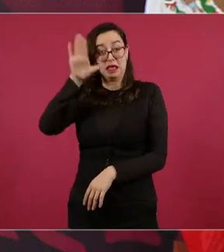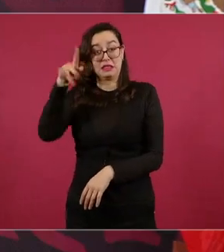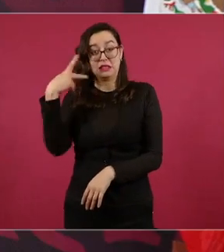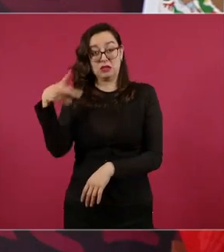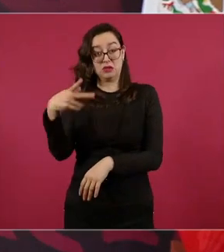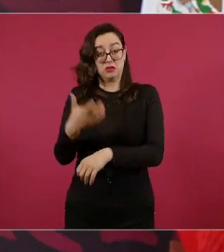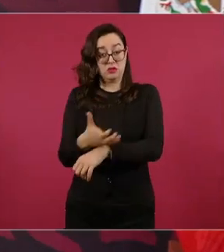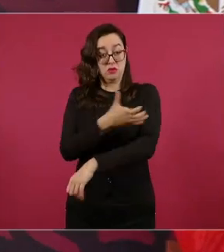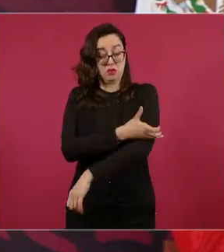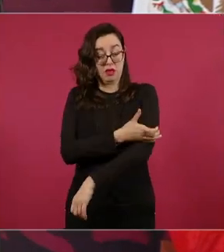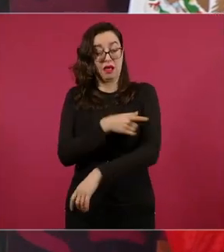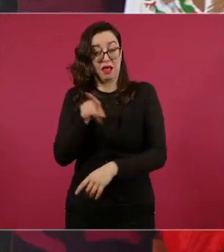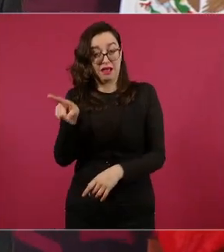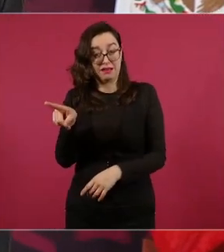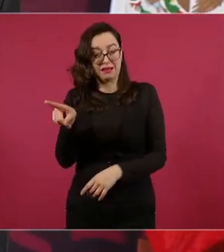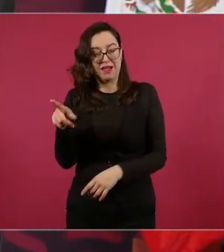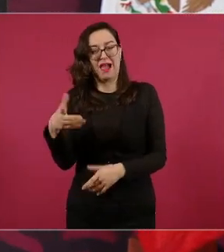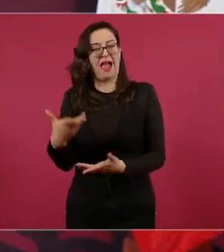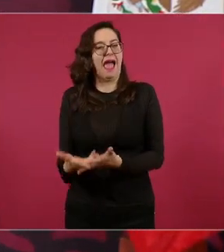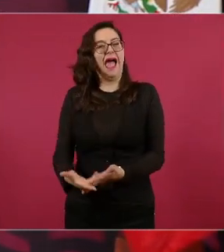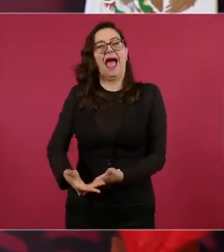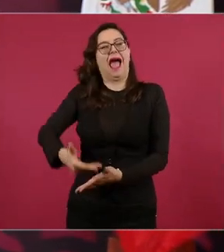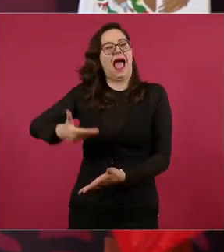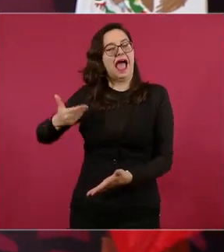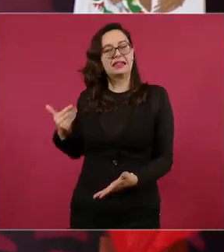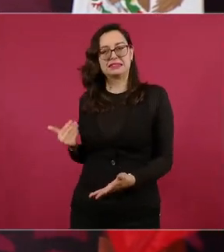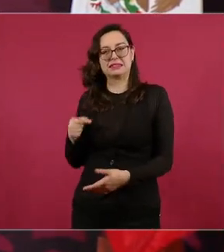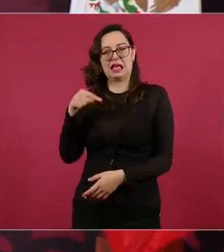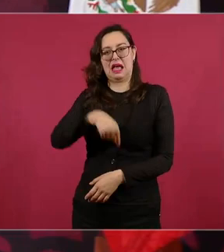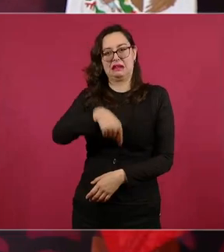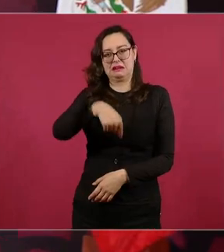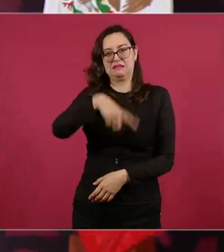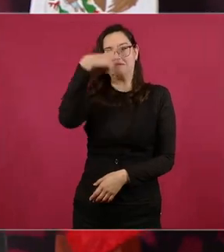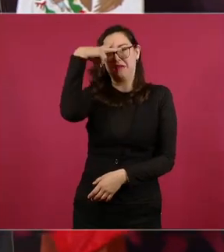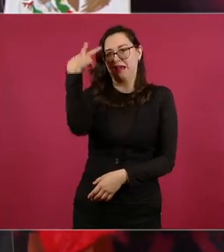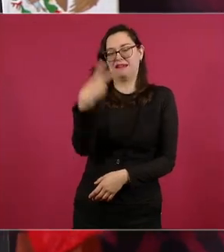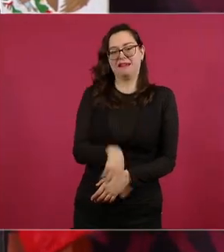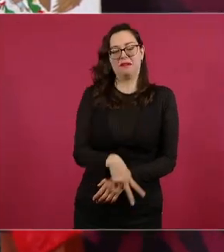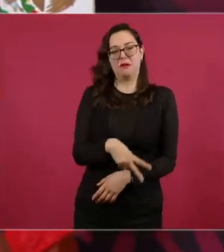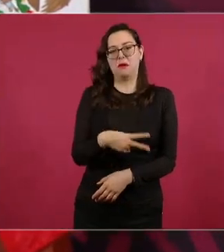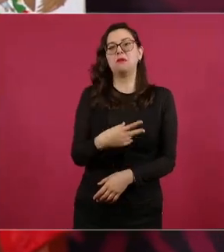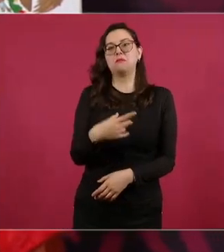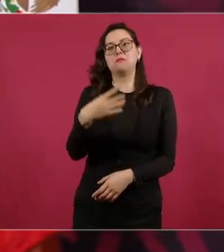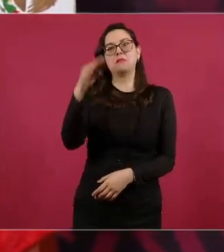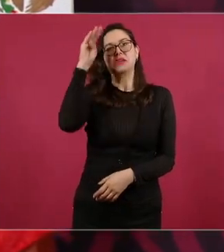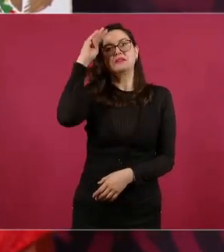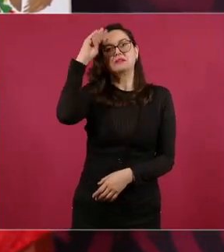ya el ideólogo principal de los conservadores de México ya pensaba